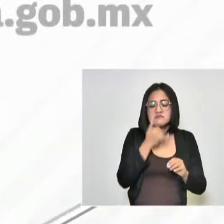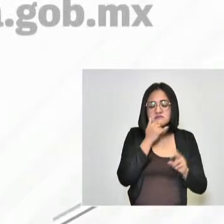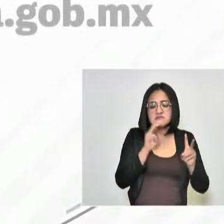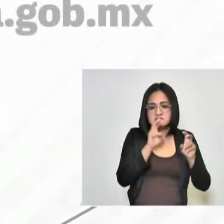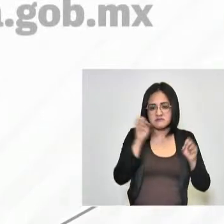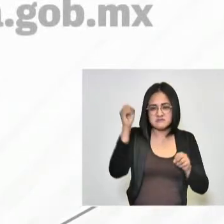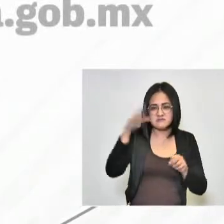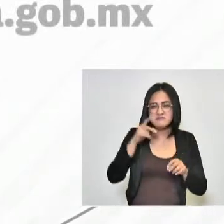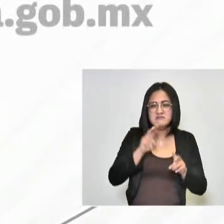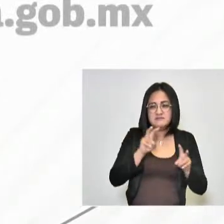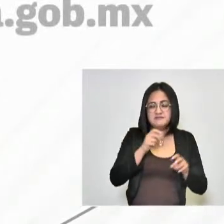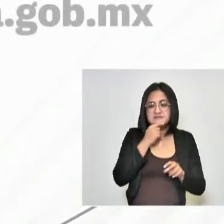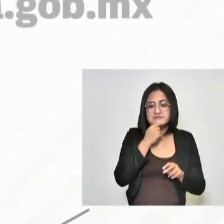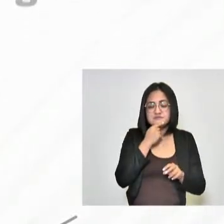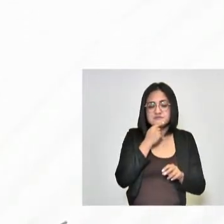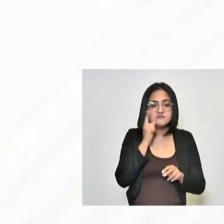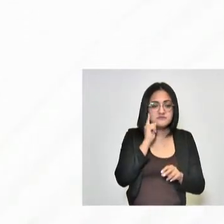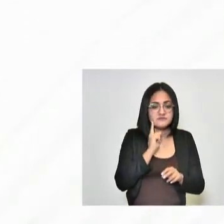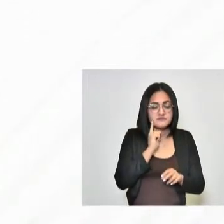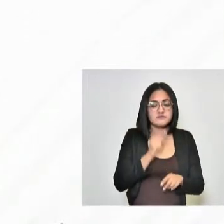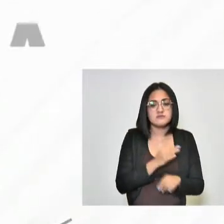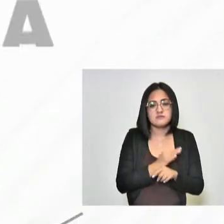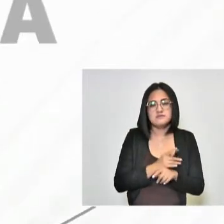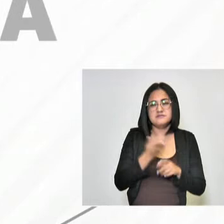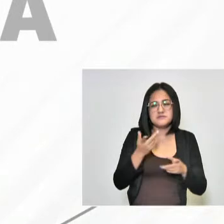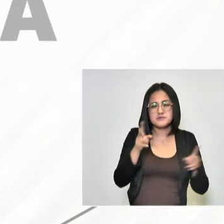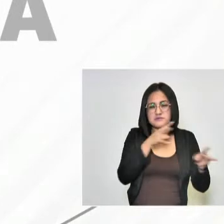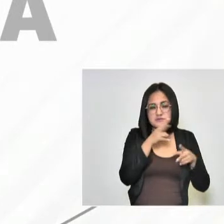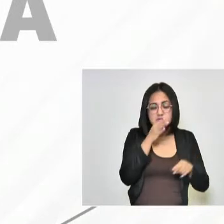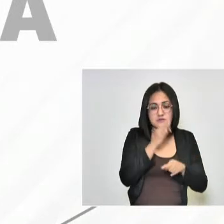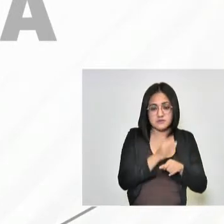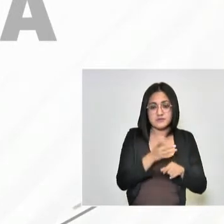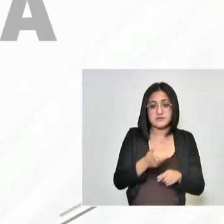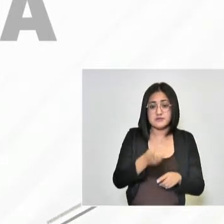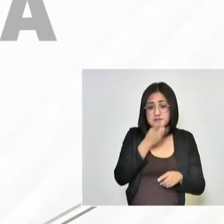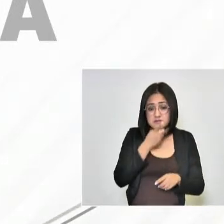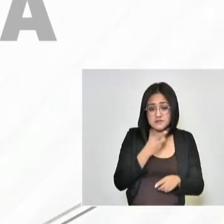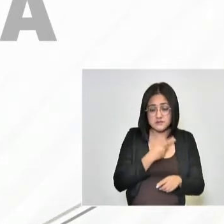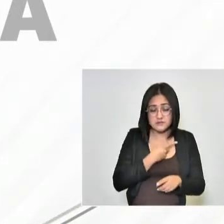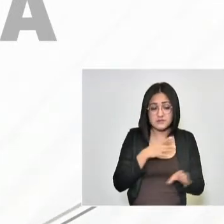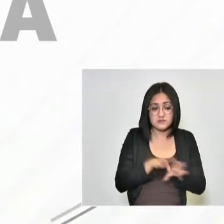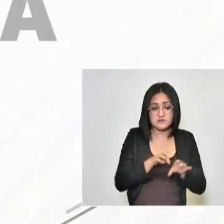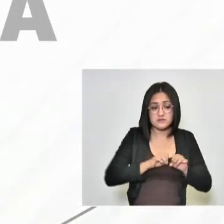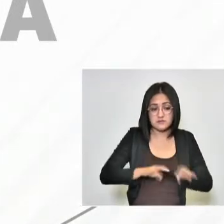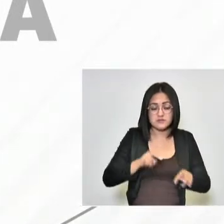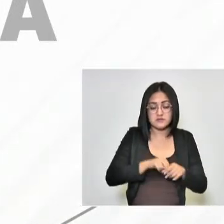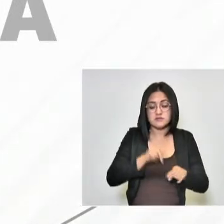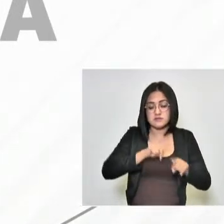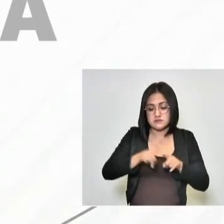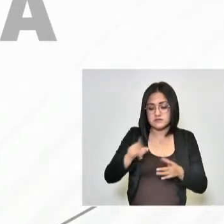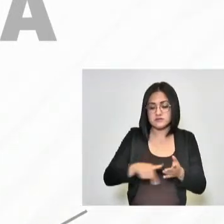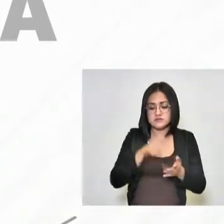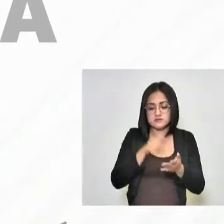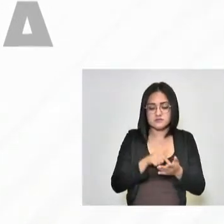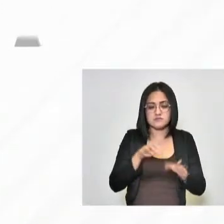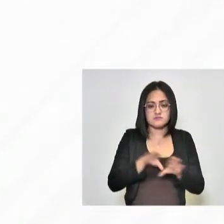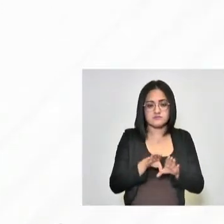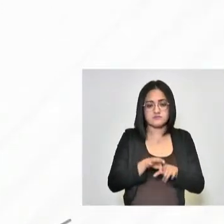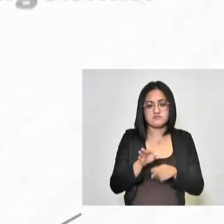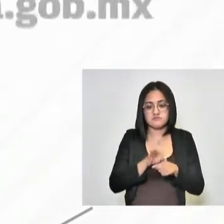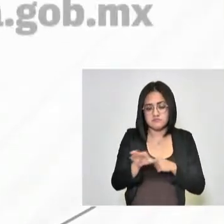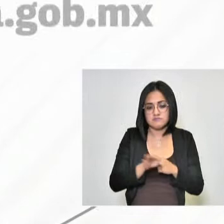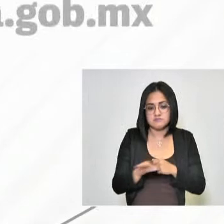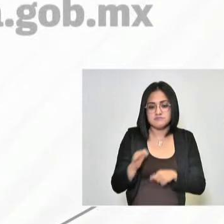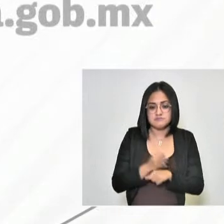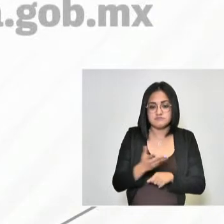también respecto a la medición de la calidad del aire, estas unidades que tienen distribuidas en varias zonas de la zona conurbada